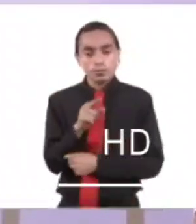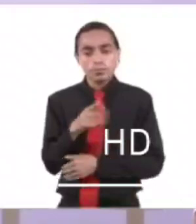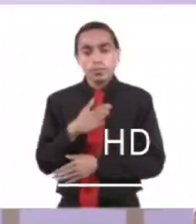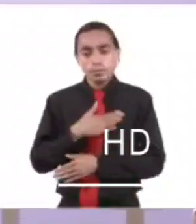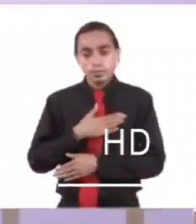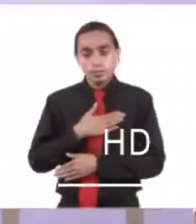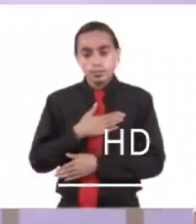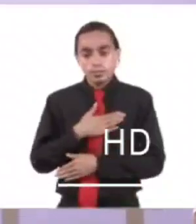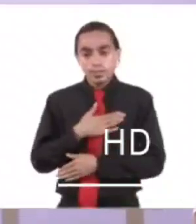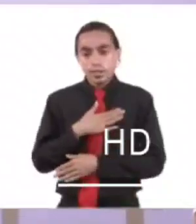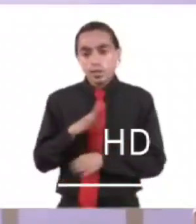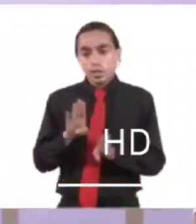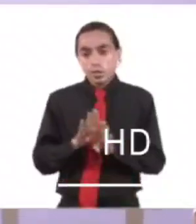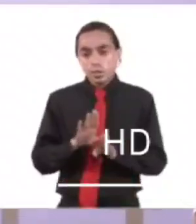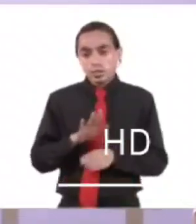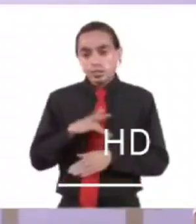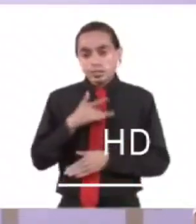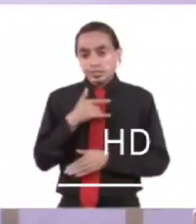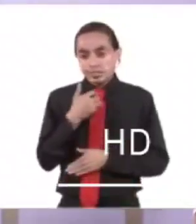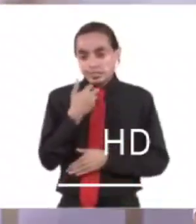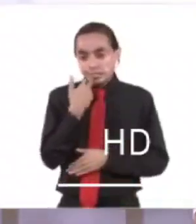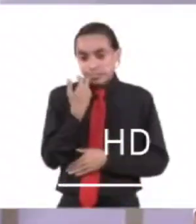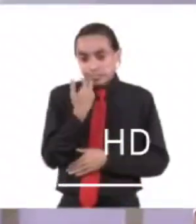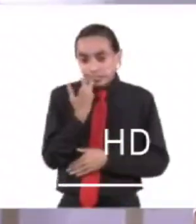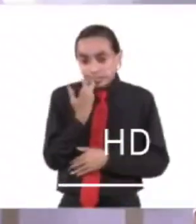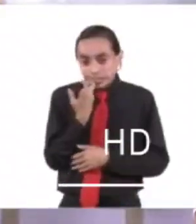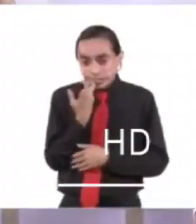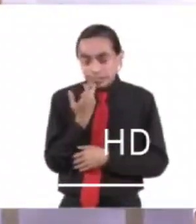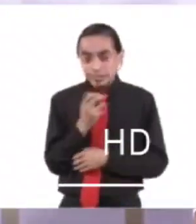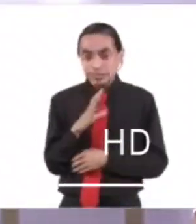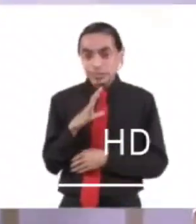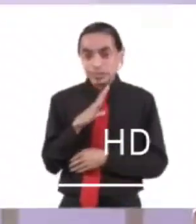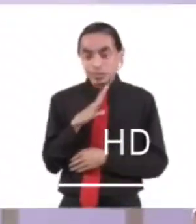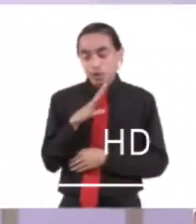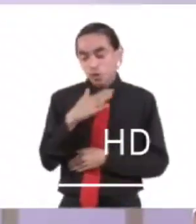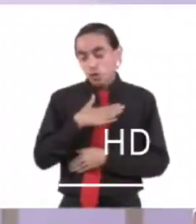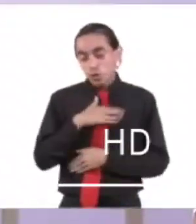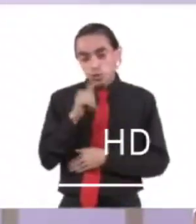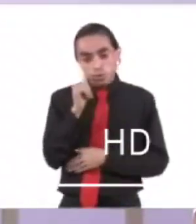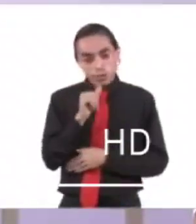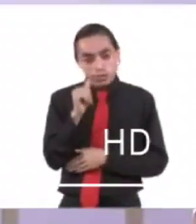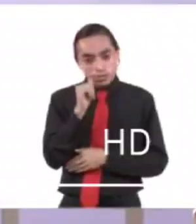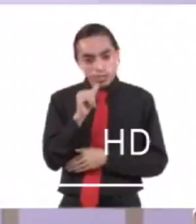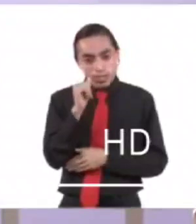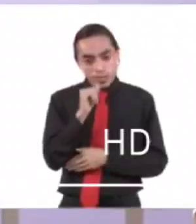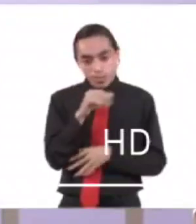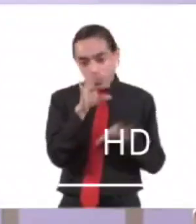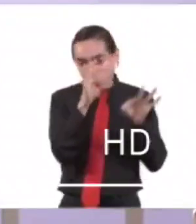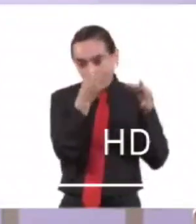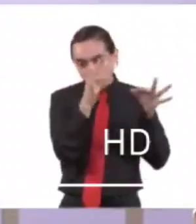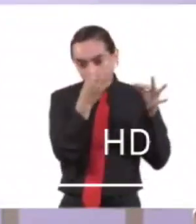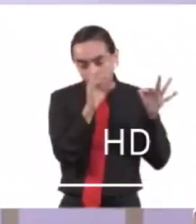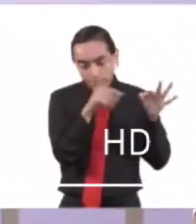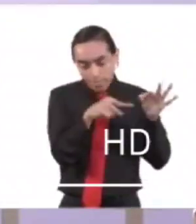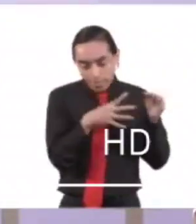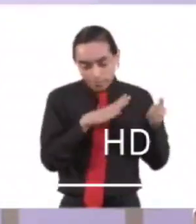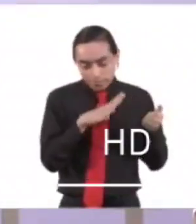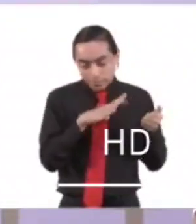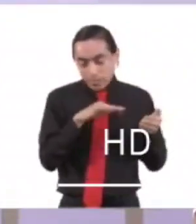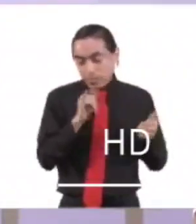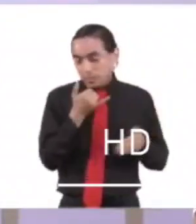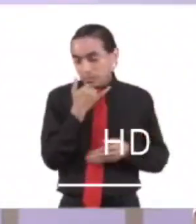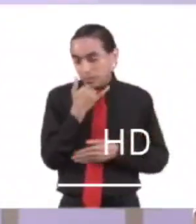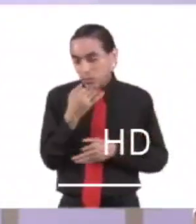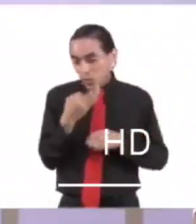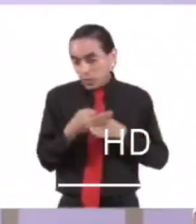es que también soy un poco tímido, y siempre ando con mi rollito, igual que él, ¿no? Así que me van a